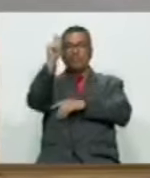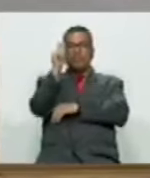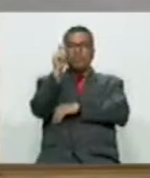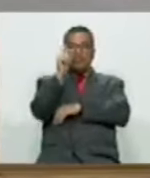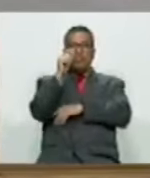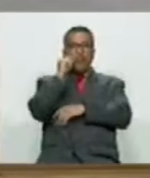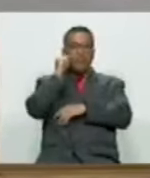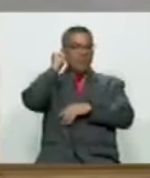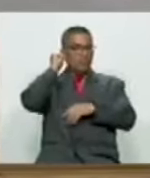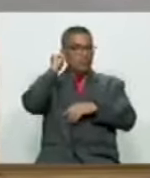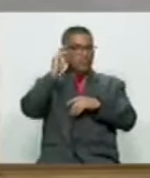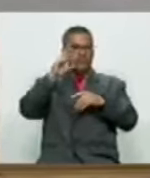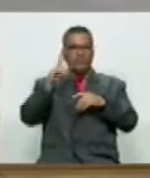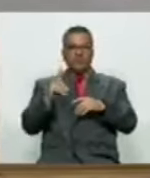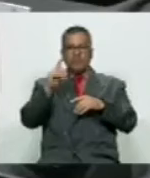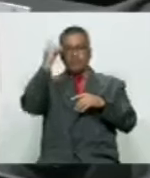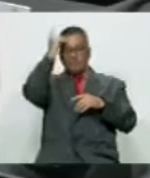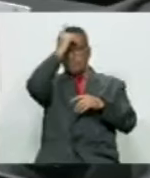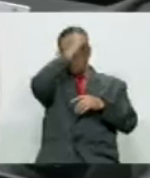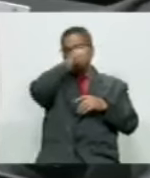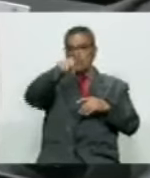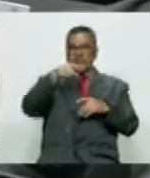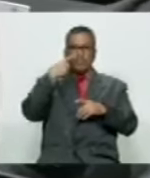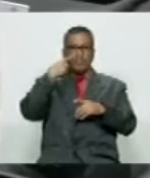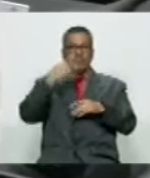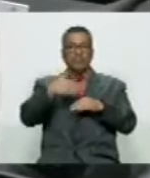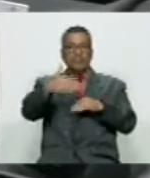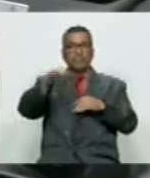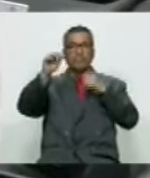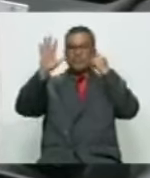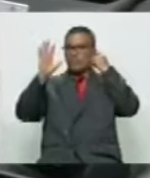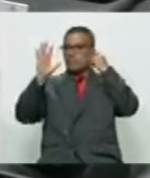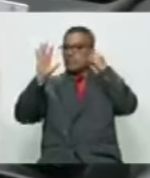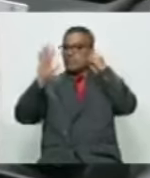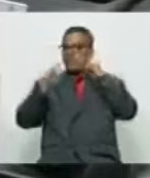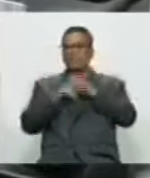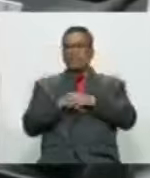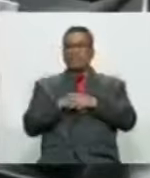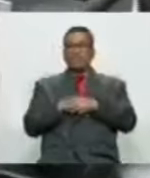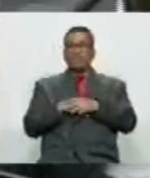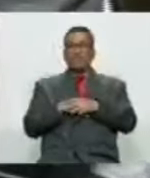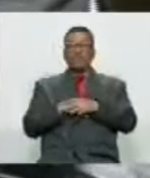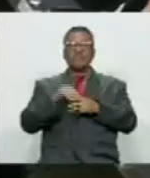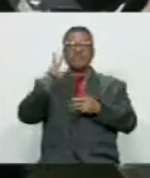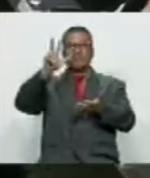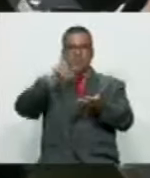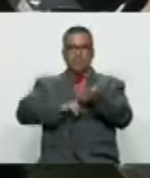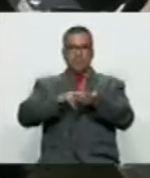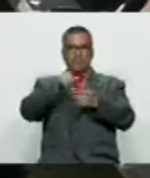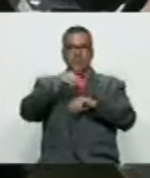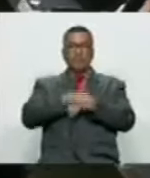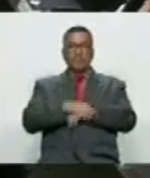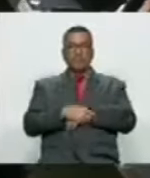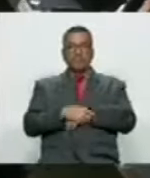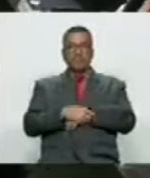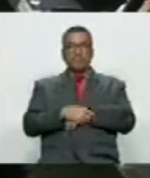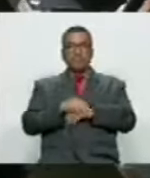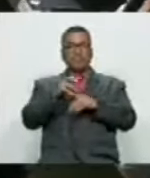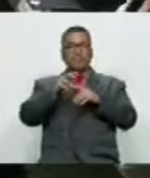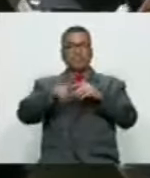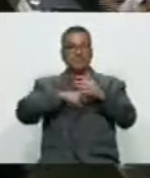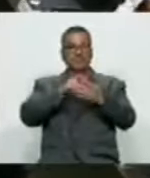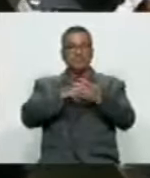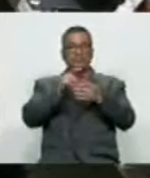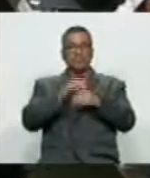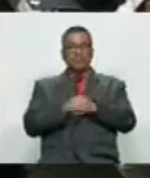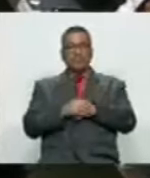diputado Diosdado Cabello Rondón, sírvanse manifestarlo con la señal de costumbre. Queda aprobado por unanimidad.